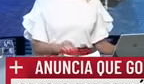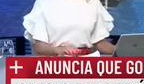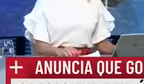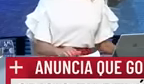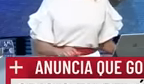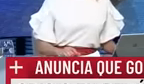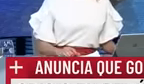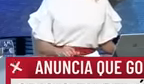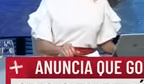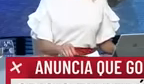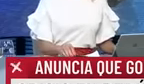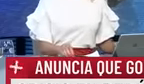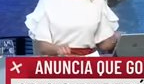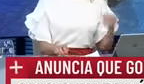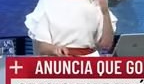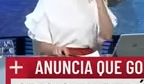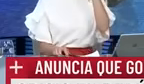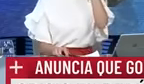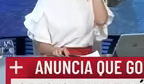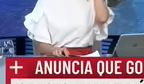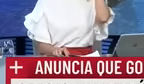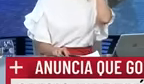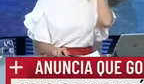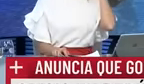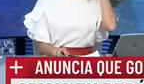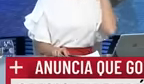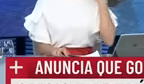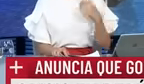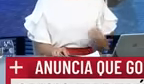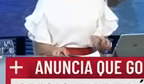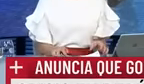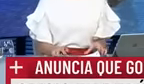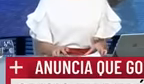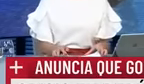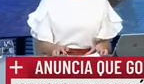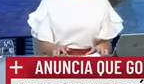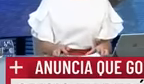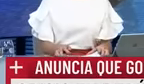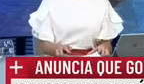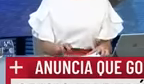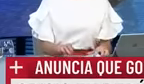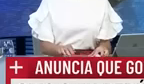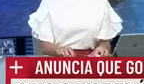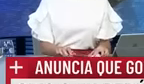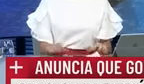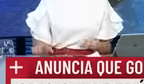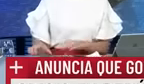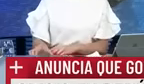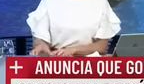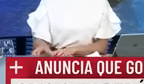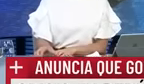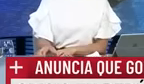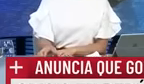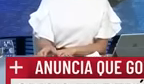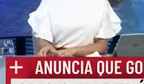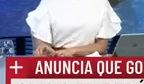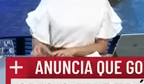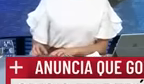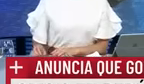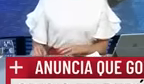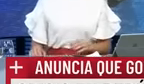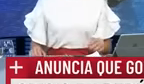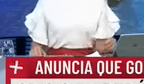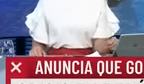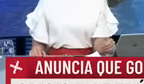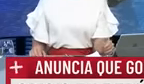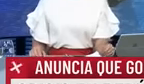Con lo cual iba a llegar al recinto porque hubo 5 pedidos, 2 no llegaron. Sí. Asumió hace 18 meses. ¿Tiene cierta licencia